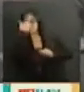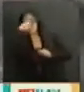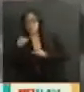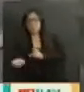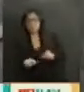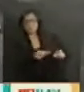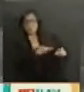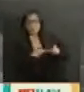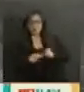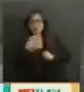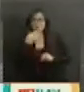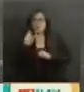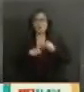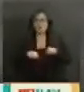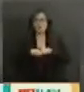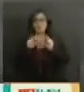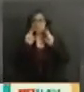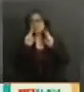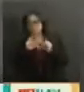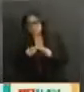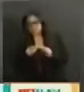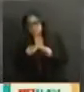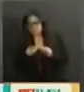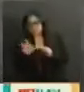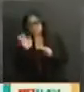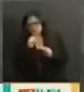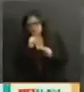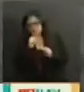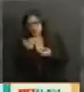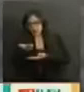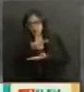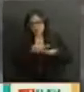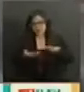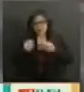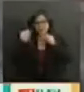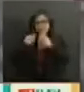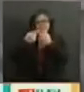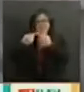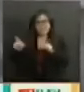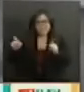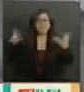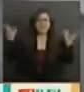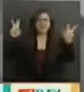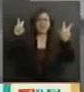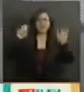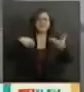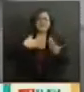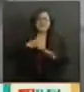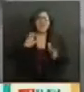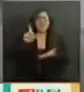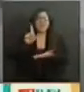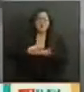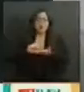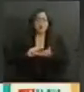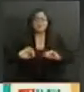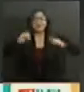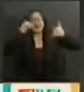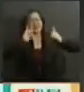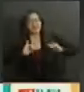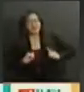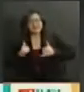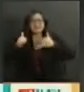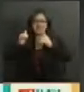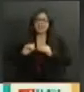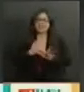en estado de zombie, sin ninguna intención de socializar, exactamente lo contrario a un parque de diversiones tradicional.